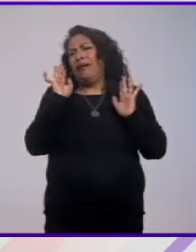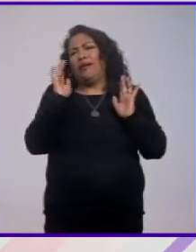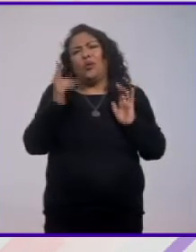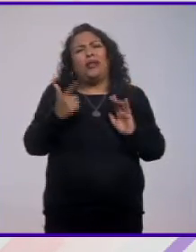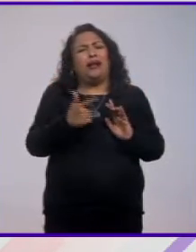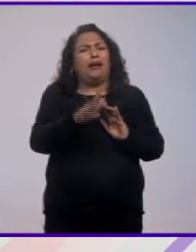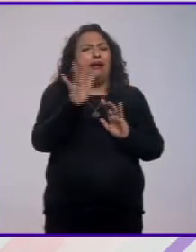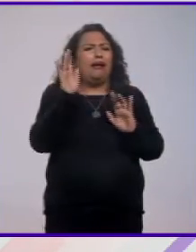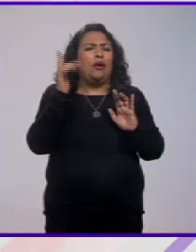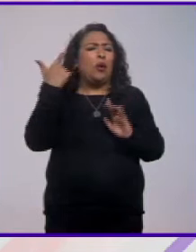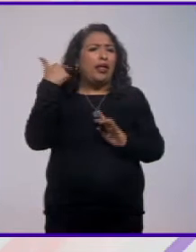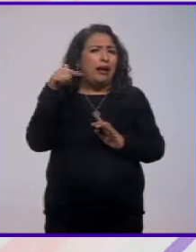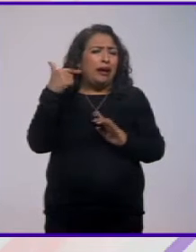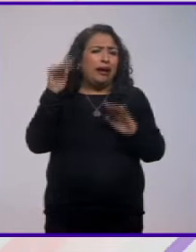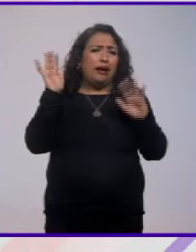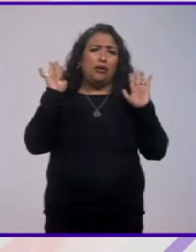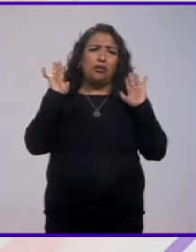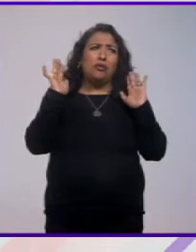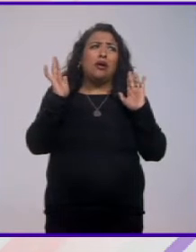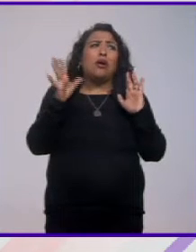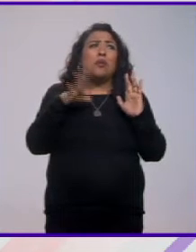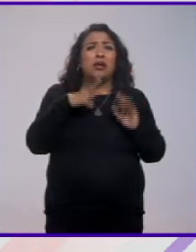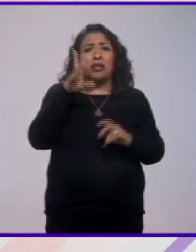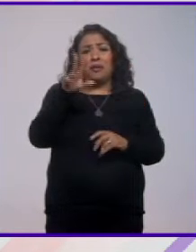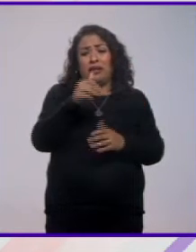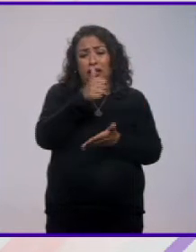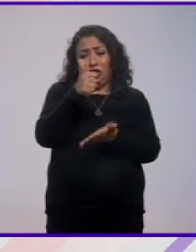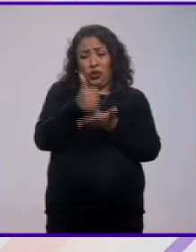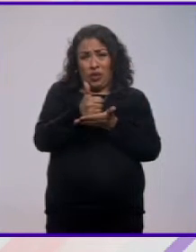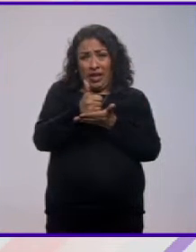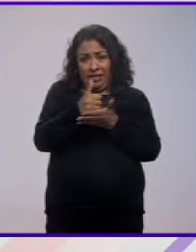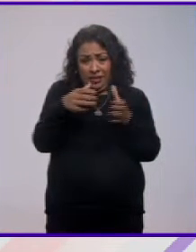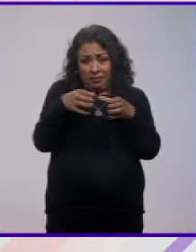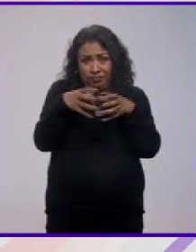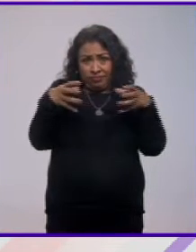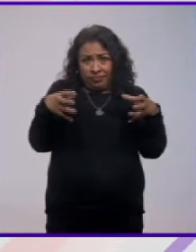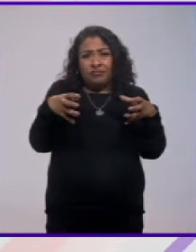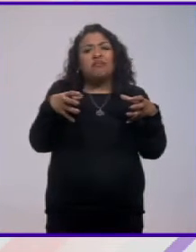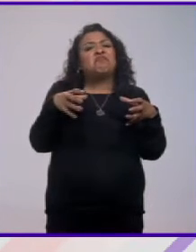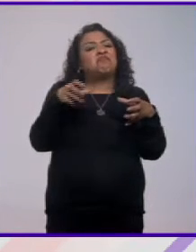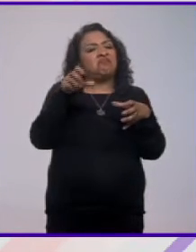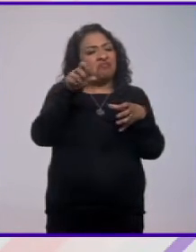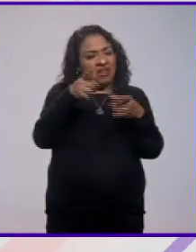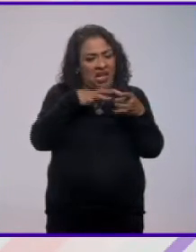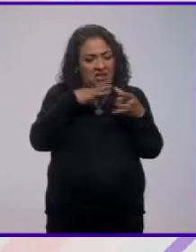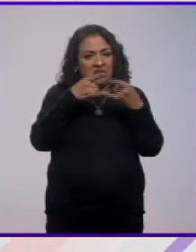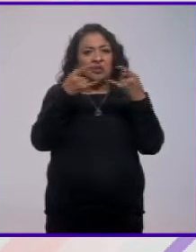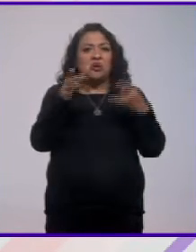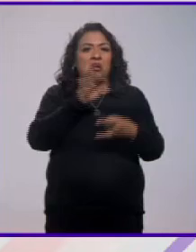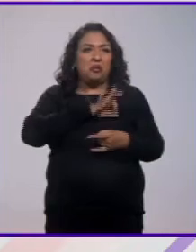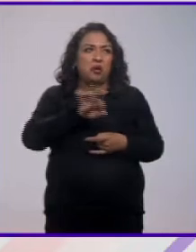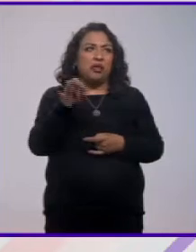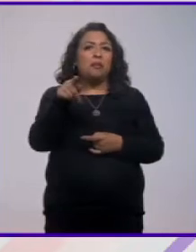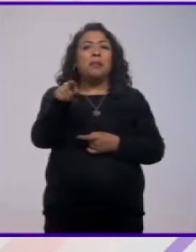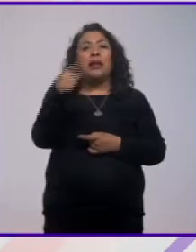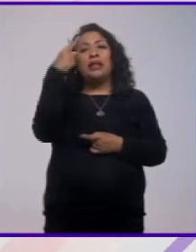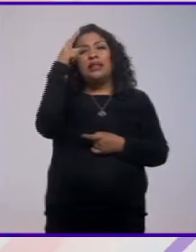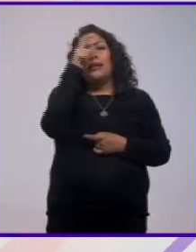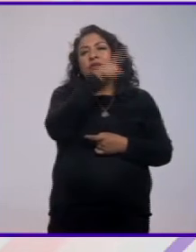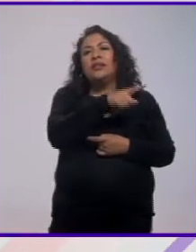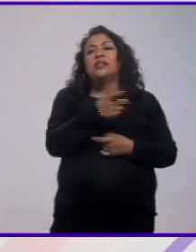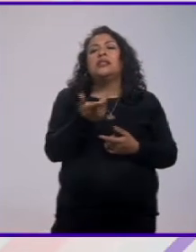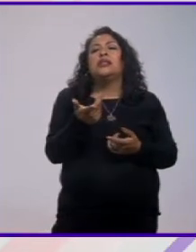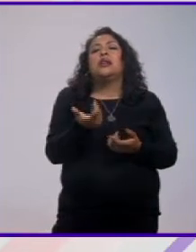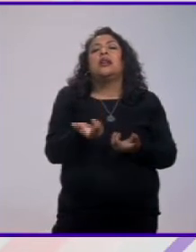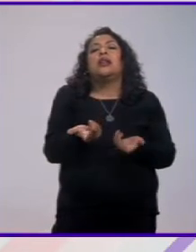en Guadalajara. Digamos, donde hay cerca una gran urbe, este tipo de historias se pueden desarrollar. ¿Qué complicado fue para ti,